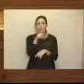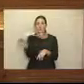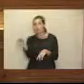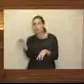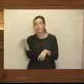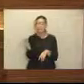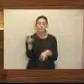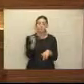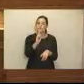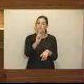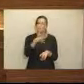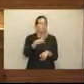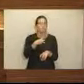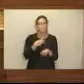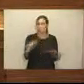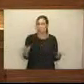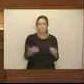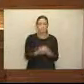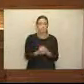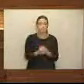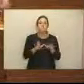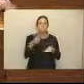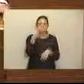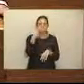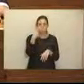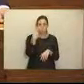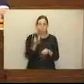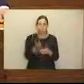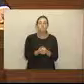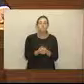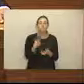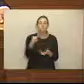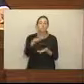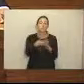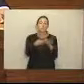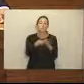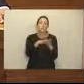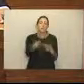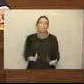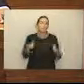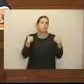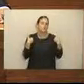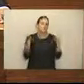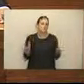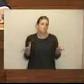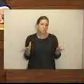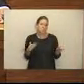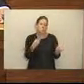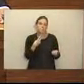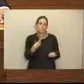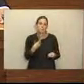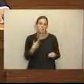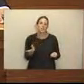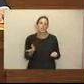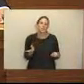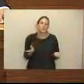usted pretende que hagamos. Pero fíjese, habla usted de responsabilidad y me dice que,